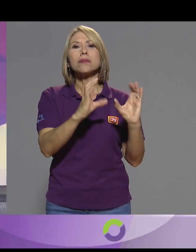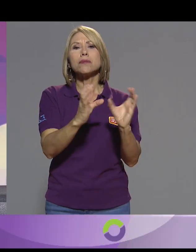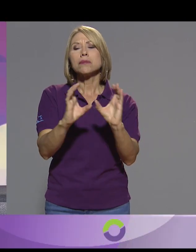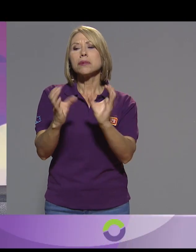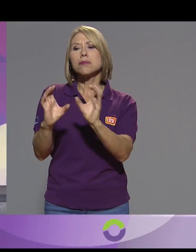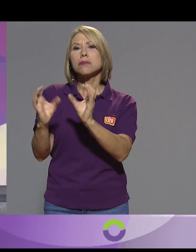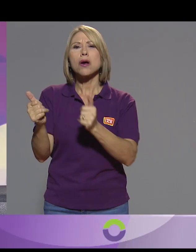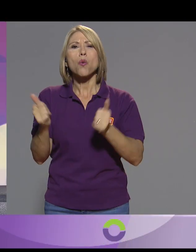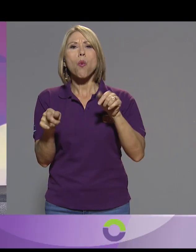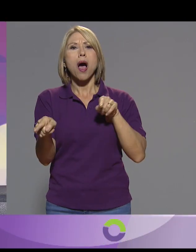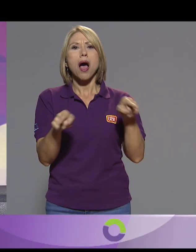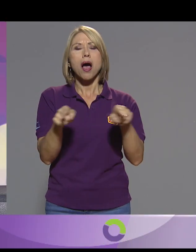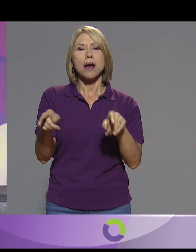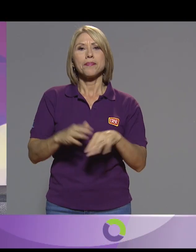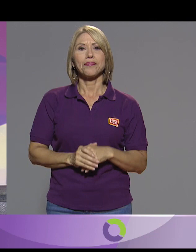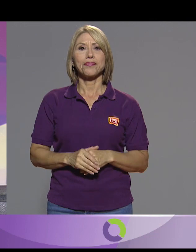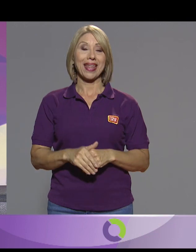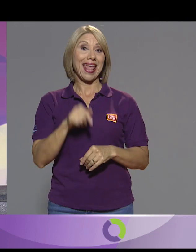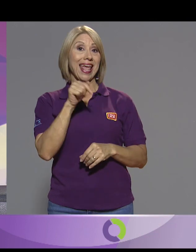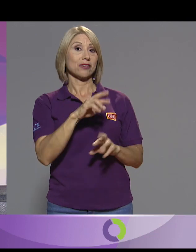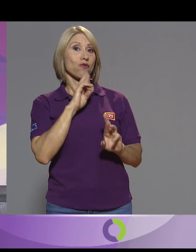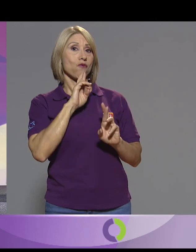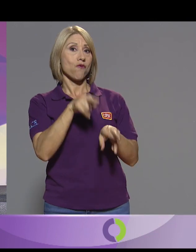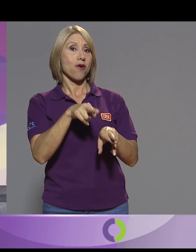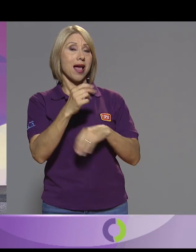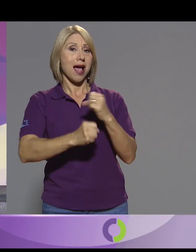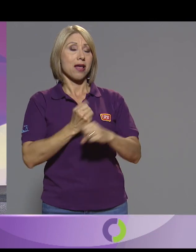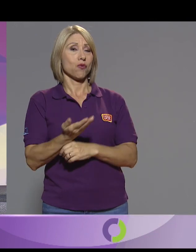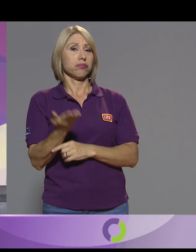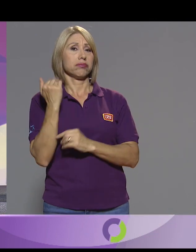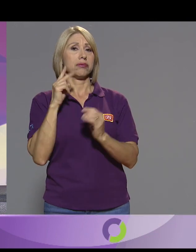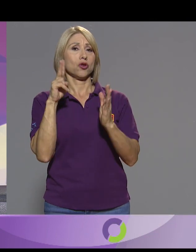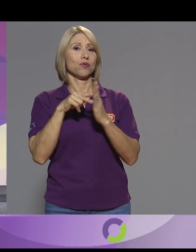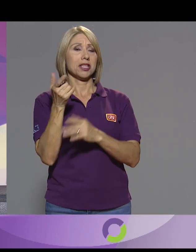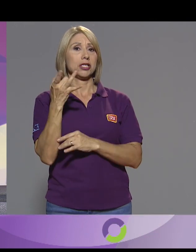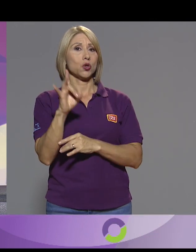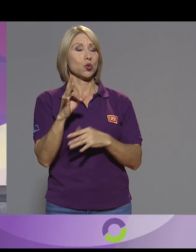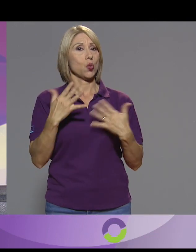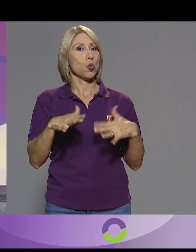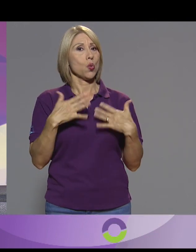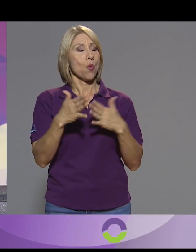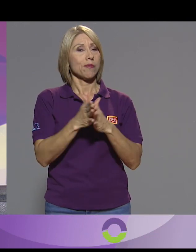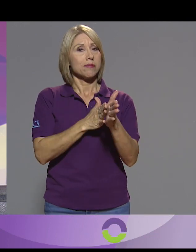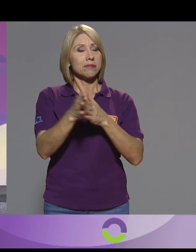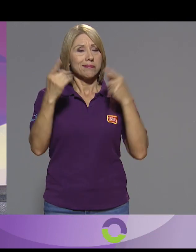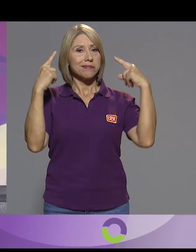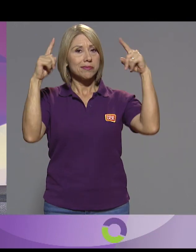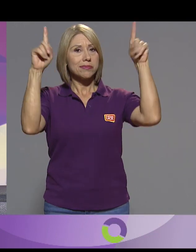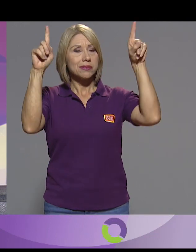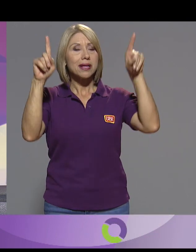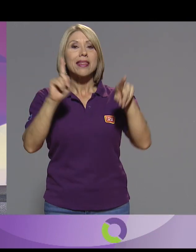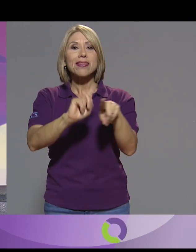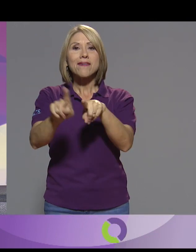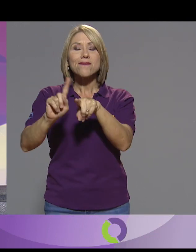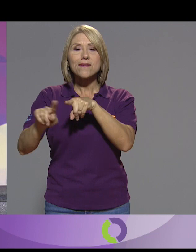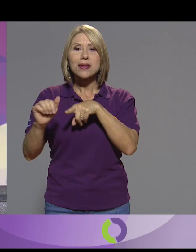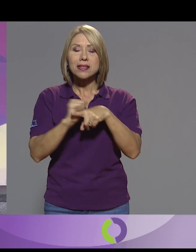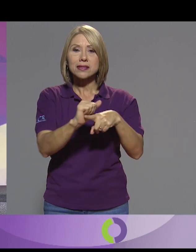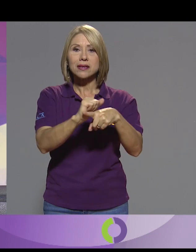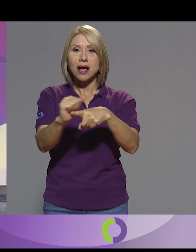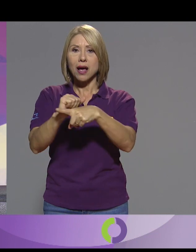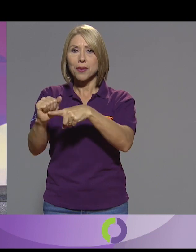este bueno creo que estos son frutos de un 2018 bastante exitoso en el que diferentes capacitaciones